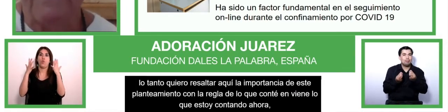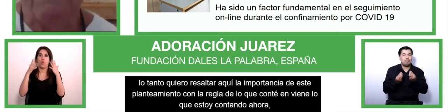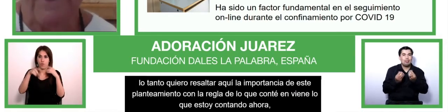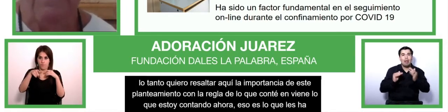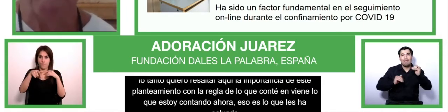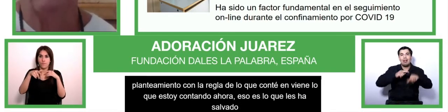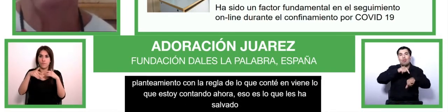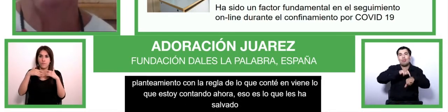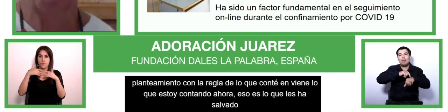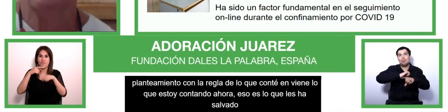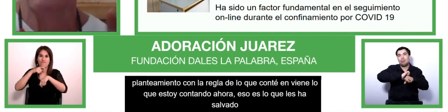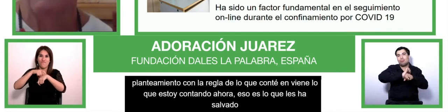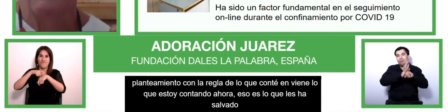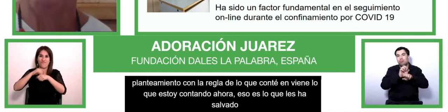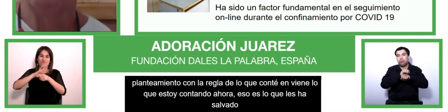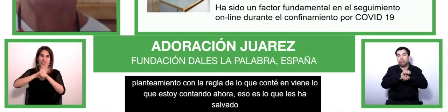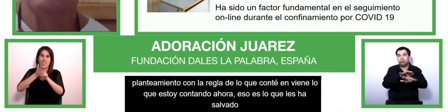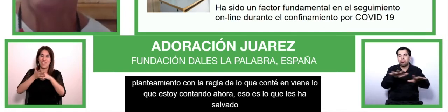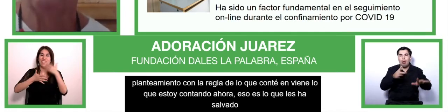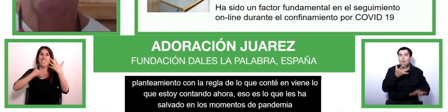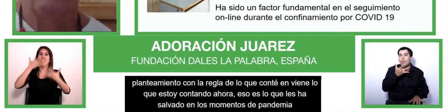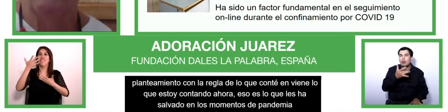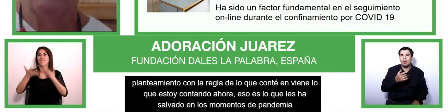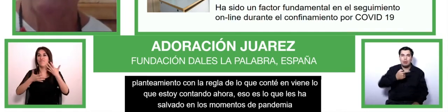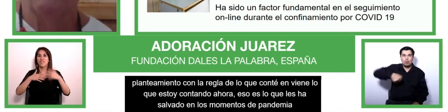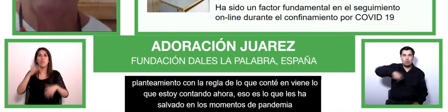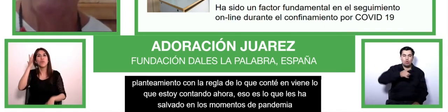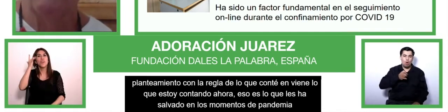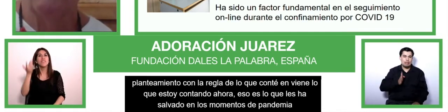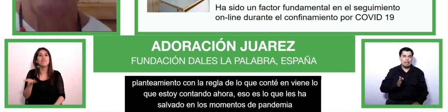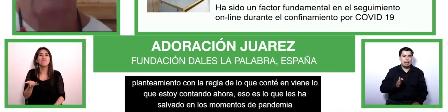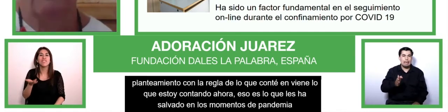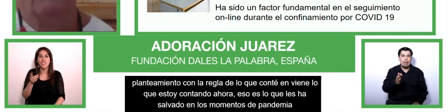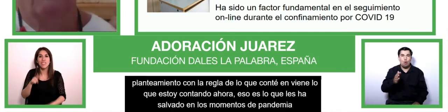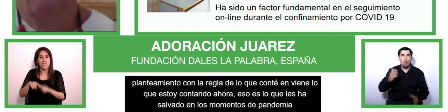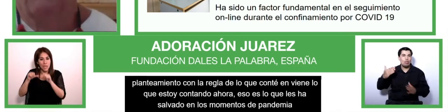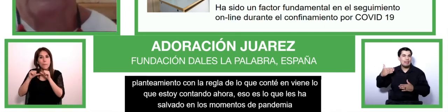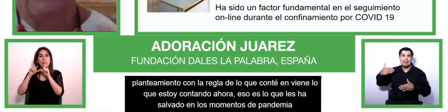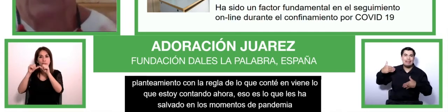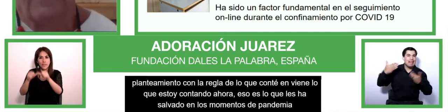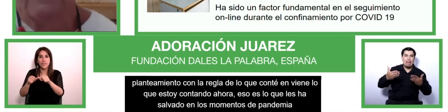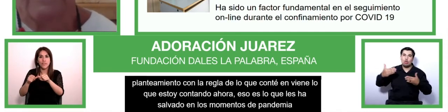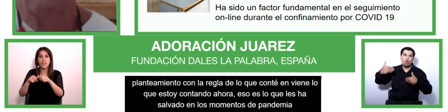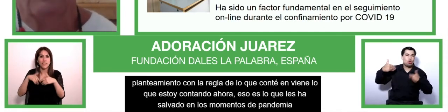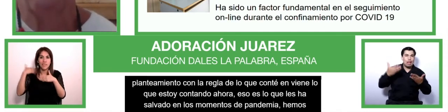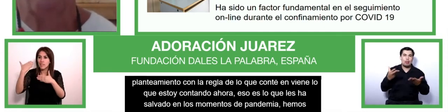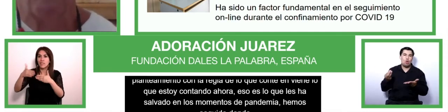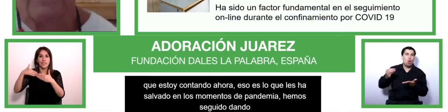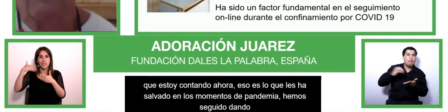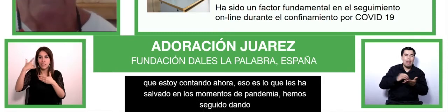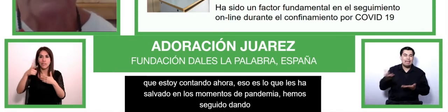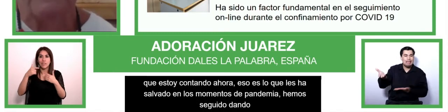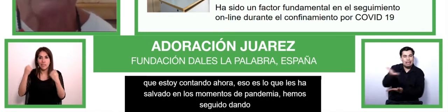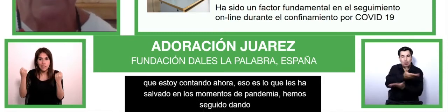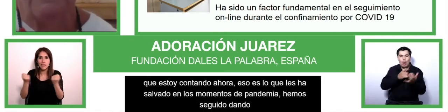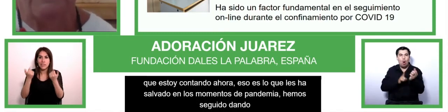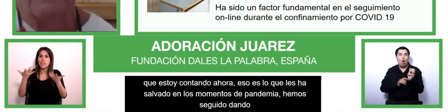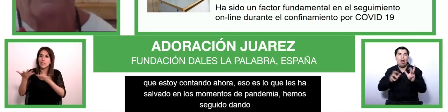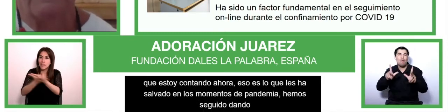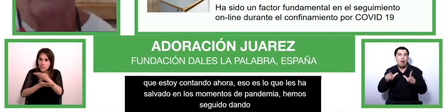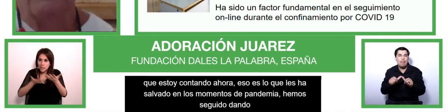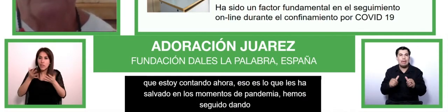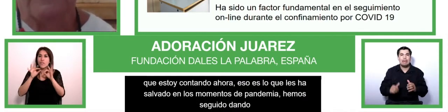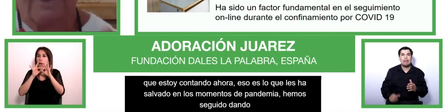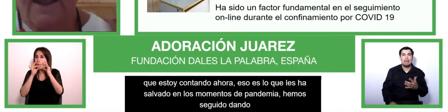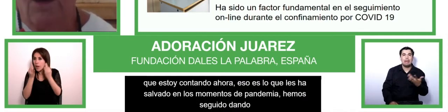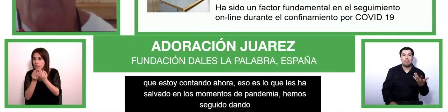de pandemia. ¿Por qué? Pues porque hemos seguido dando e interactuando con las familias